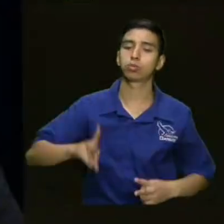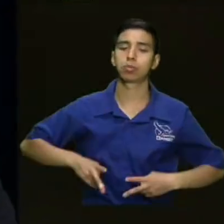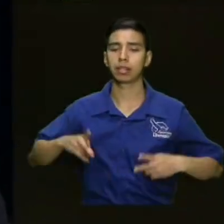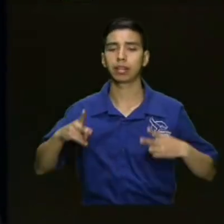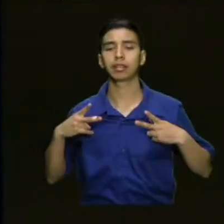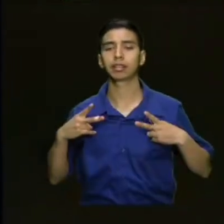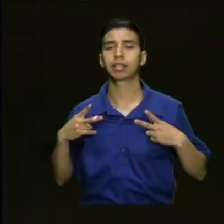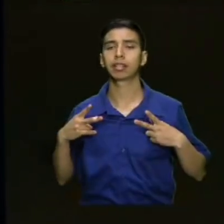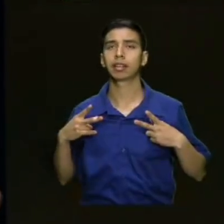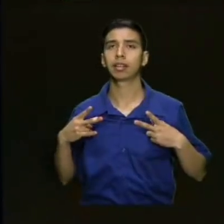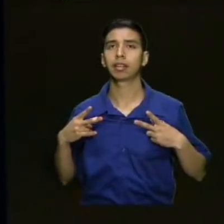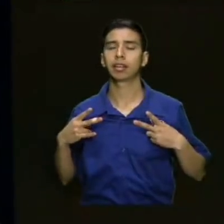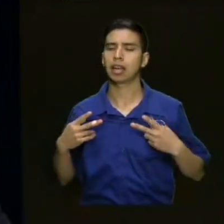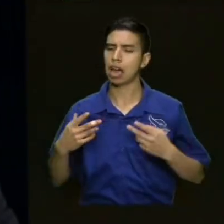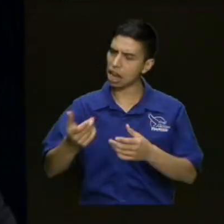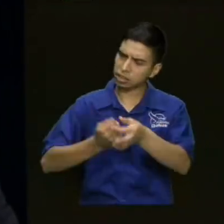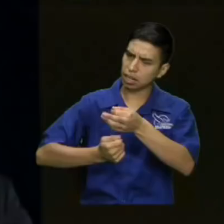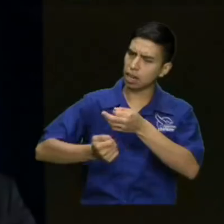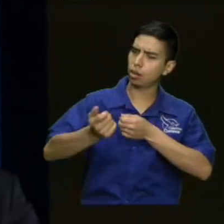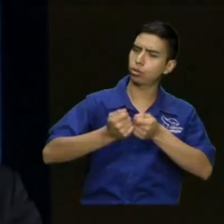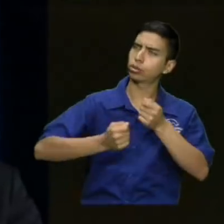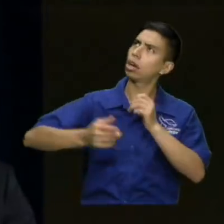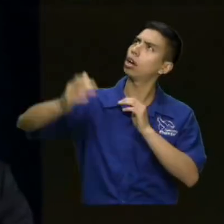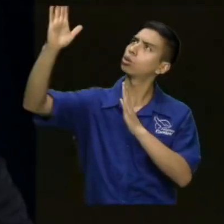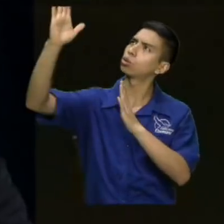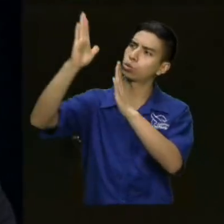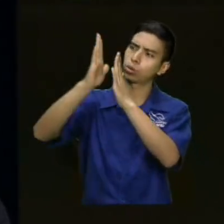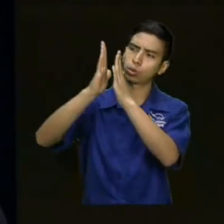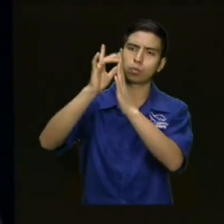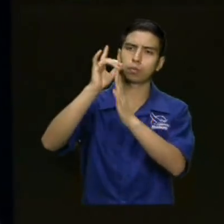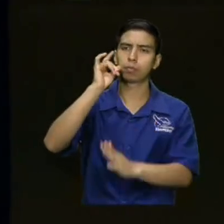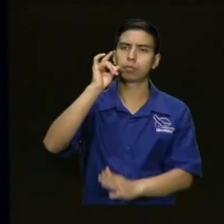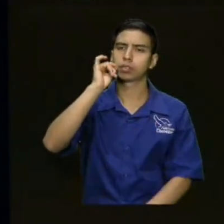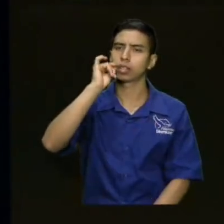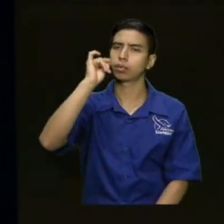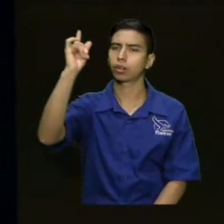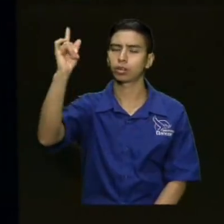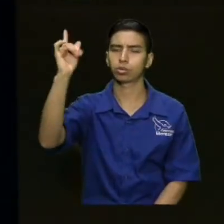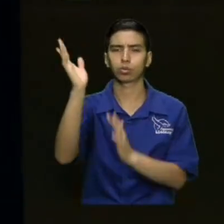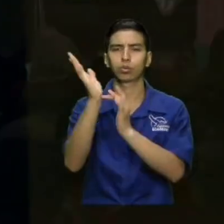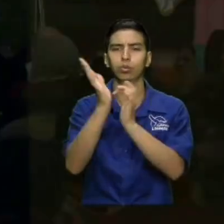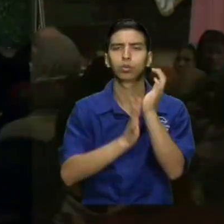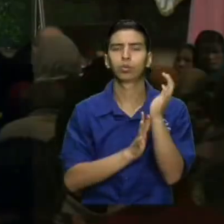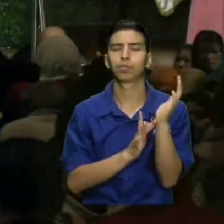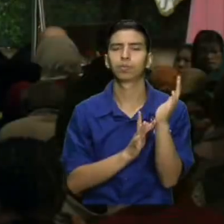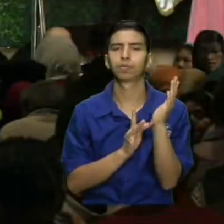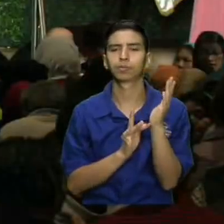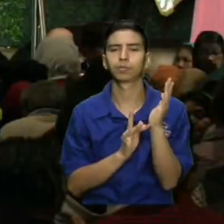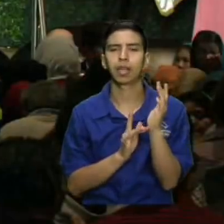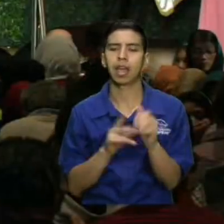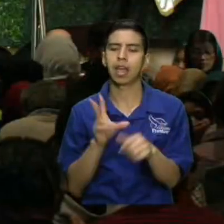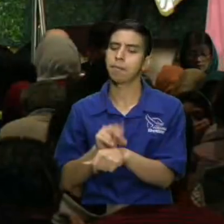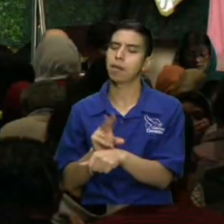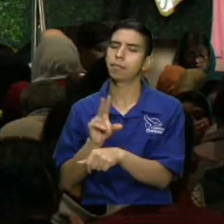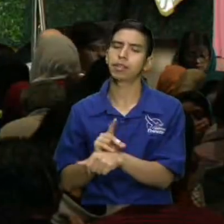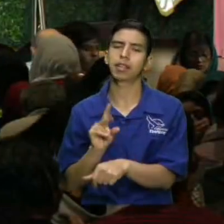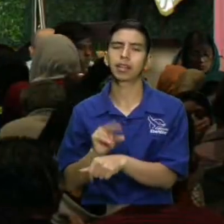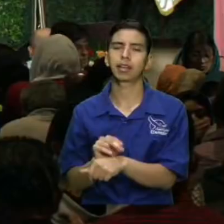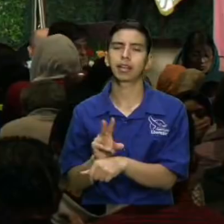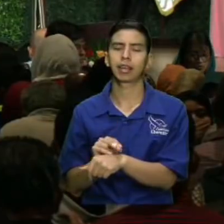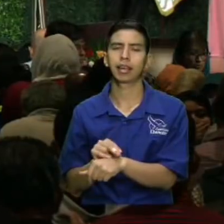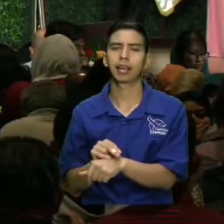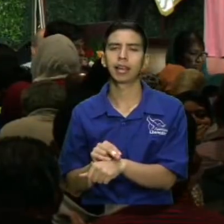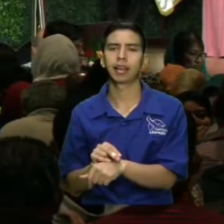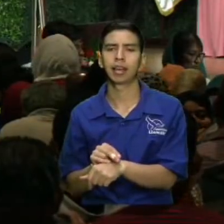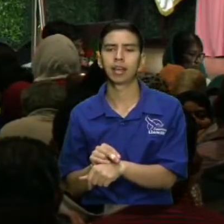Abrázalos. Atráelos con lazos de amor y de misericordia. Y permite que aquel lazo